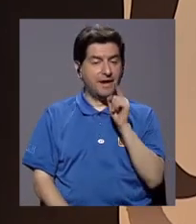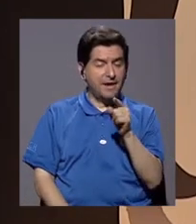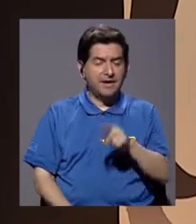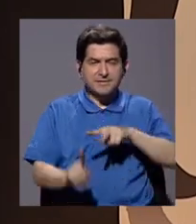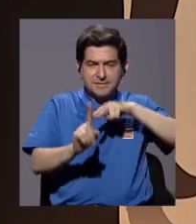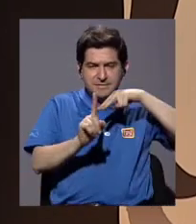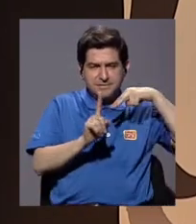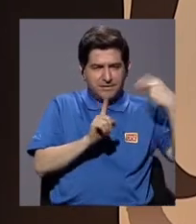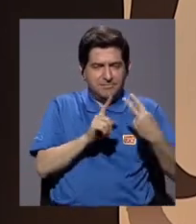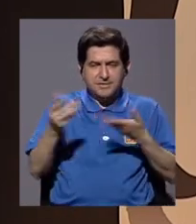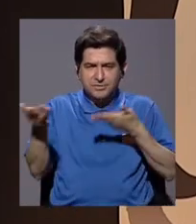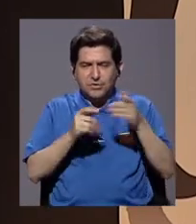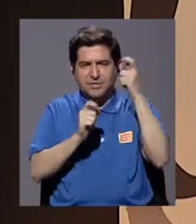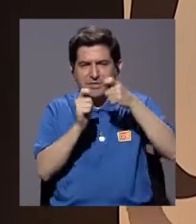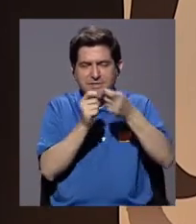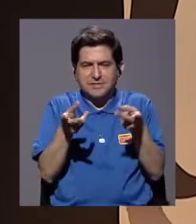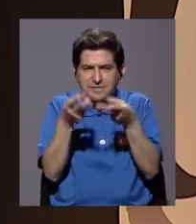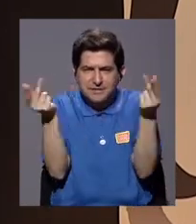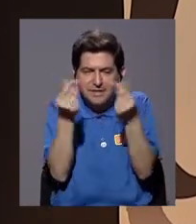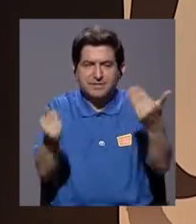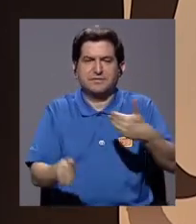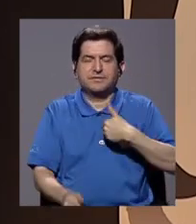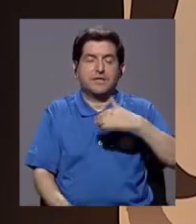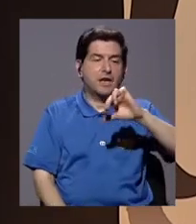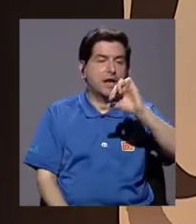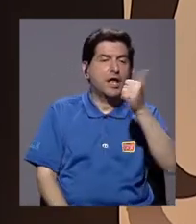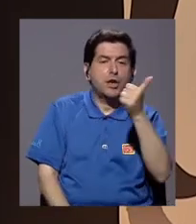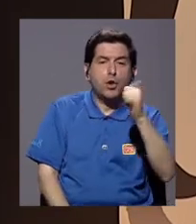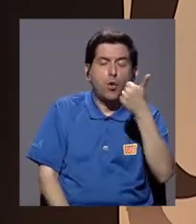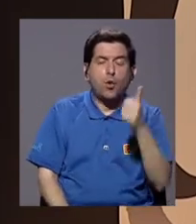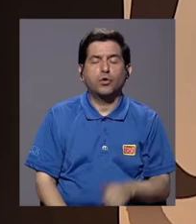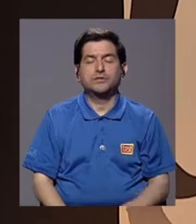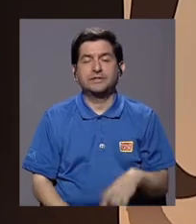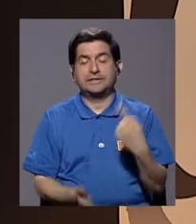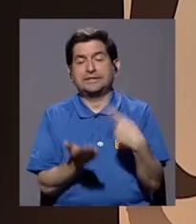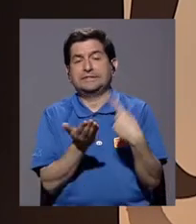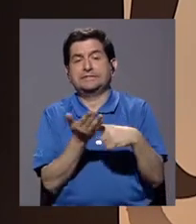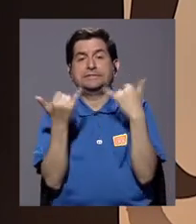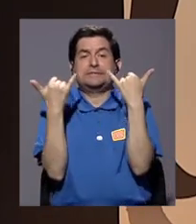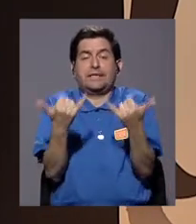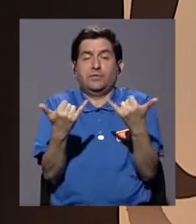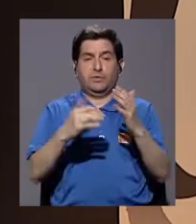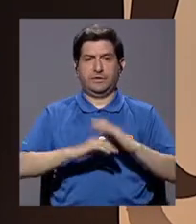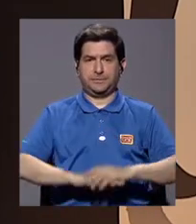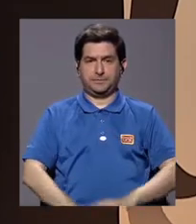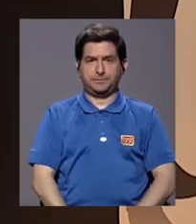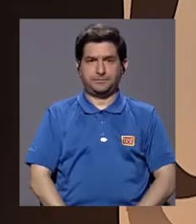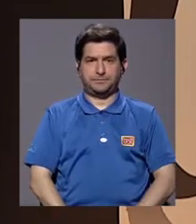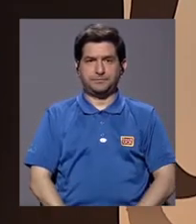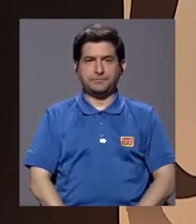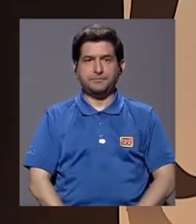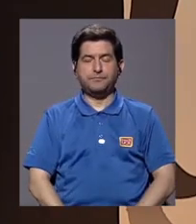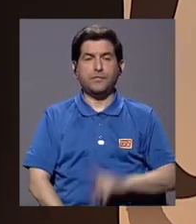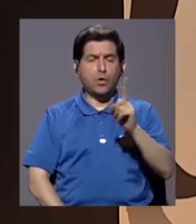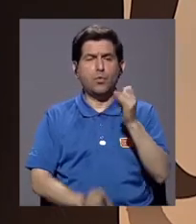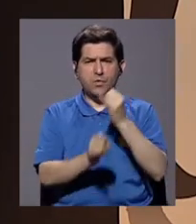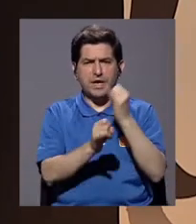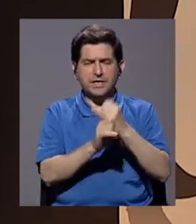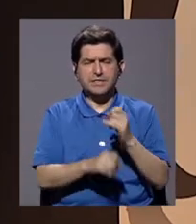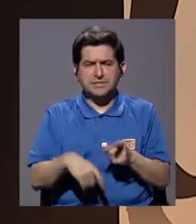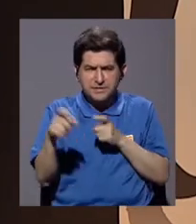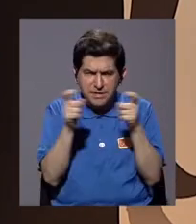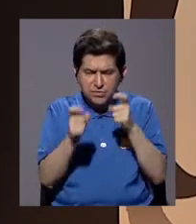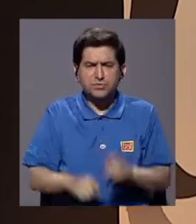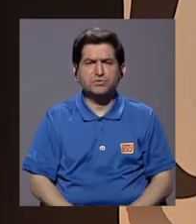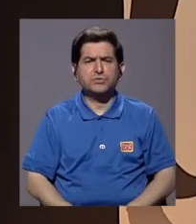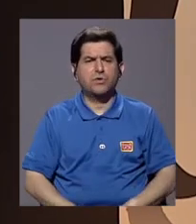esa visión de servicio al costo también tenemos otro gran dilema en la actualidad, es cómo tenemos un ente